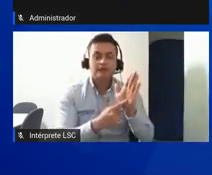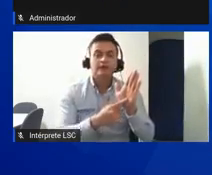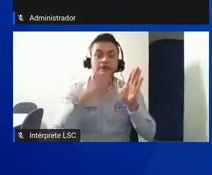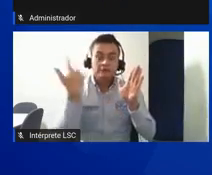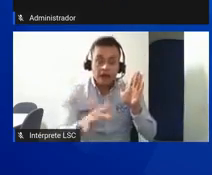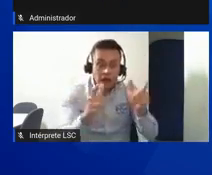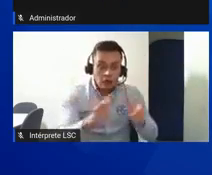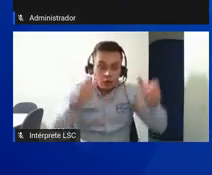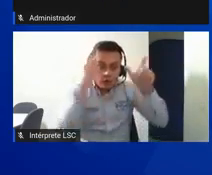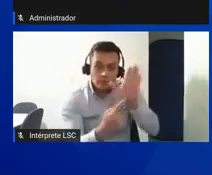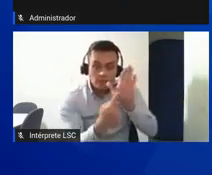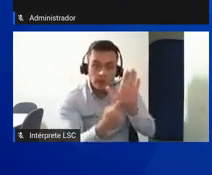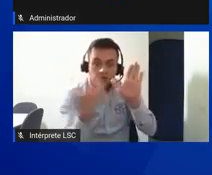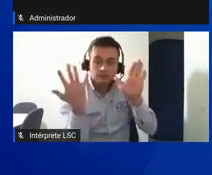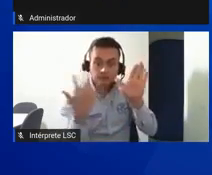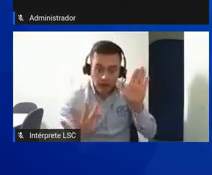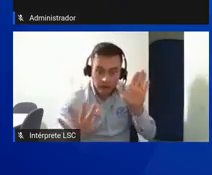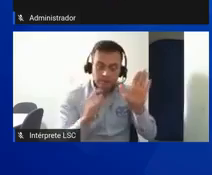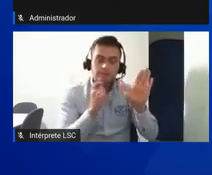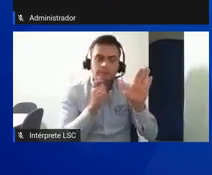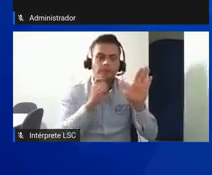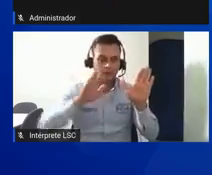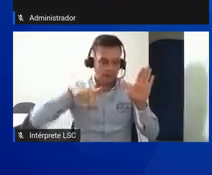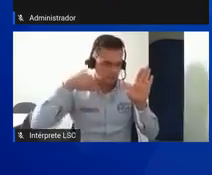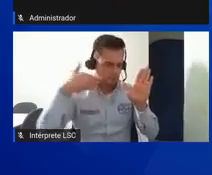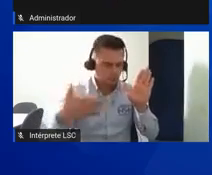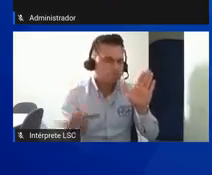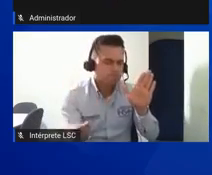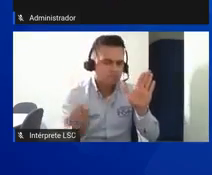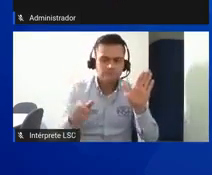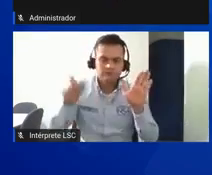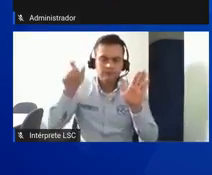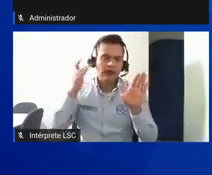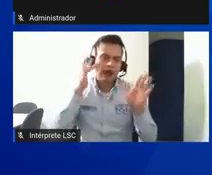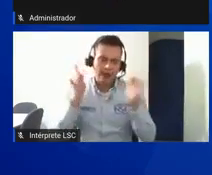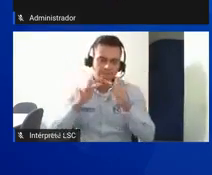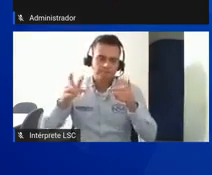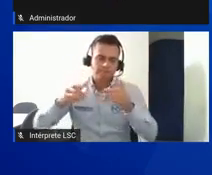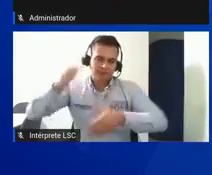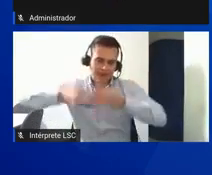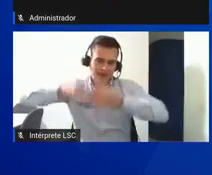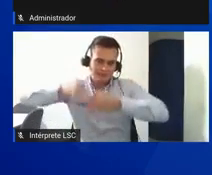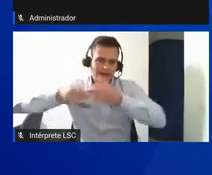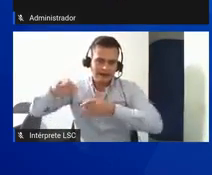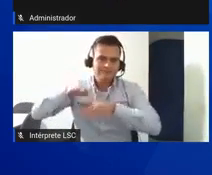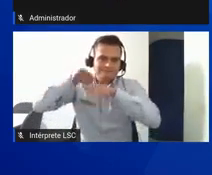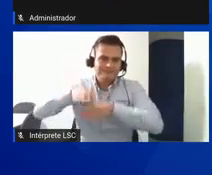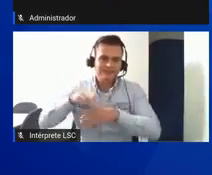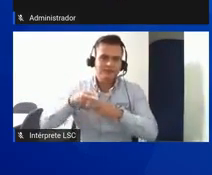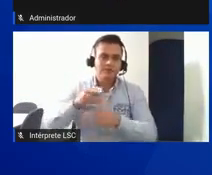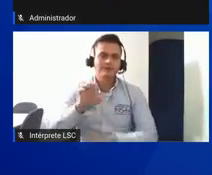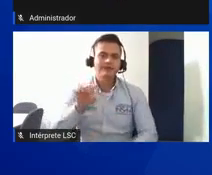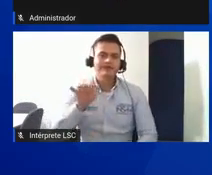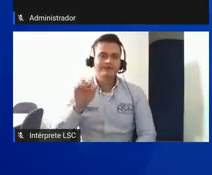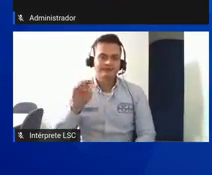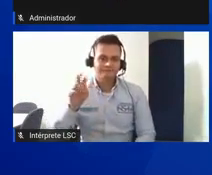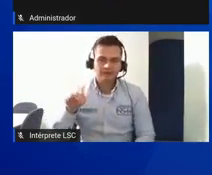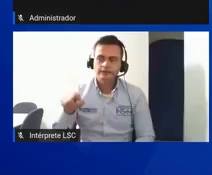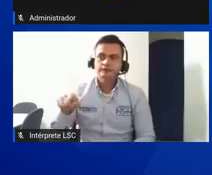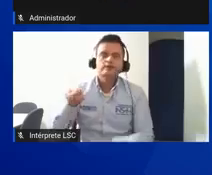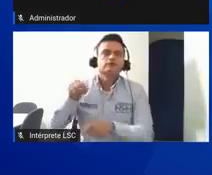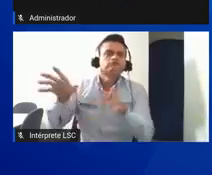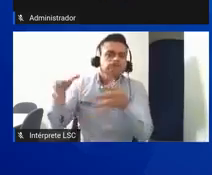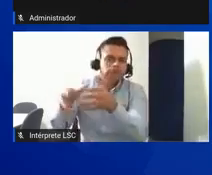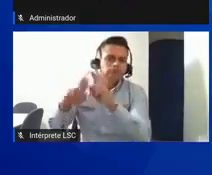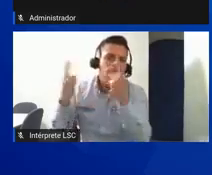en el Congreso, el representante, en el caso de Cámara, el representante Esteban, sostuvo varias reuniones